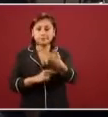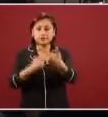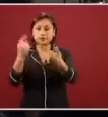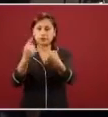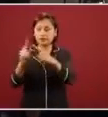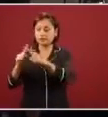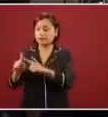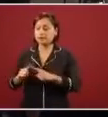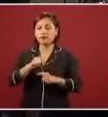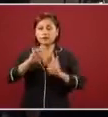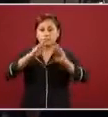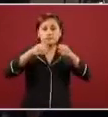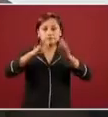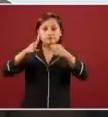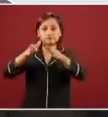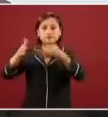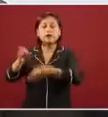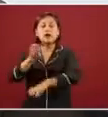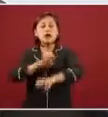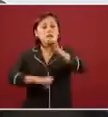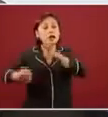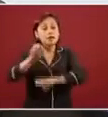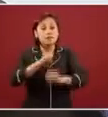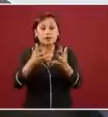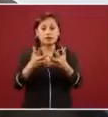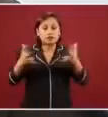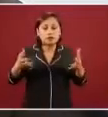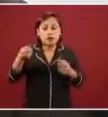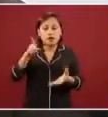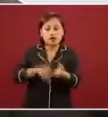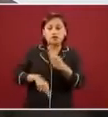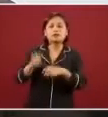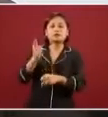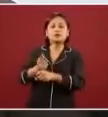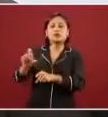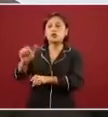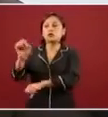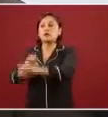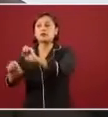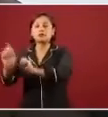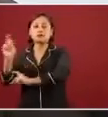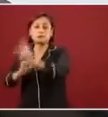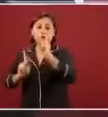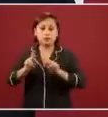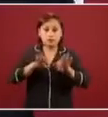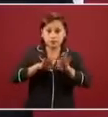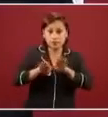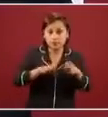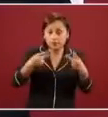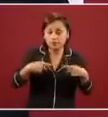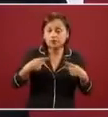especiales a grandes empresas con esquemas de subcontratación. Son estos los sectores de la